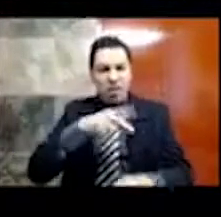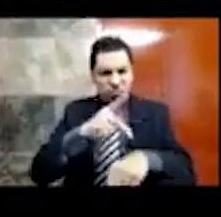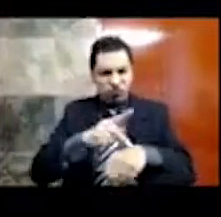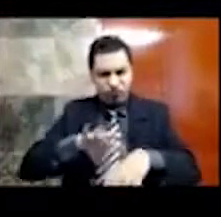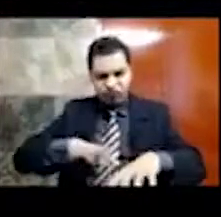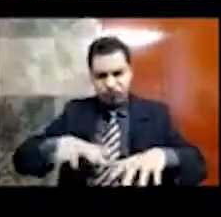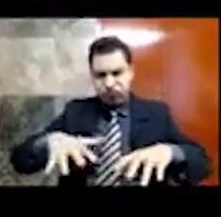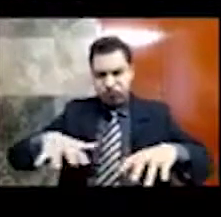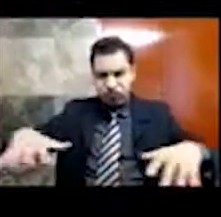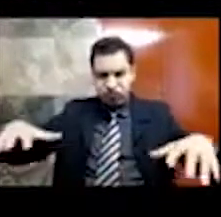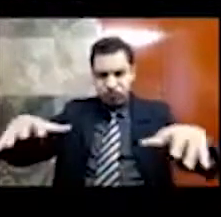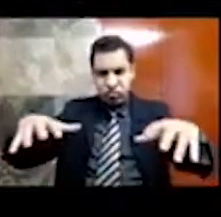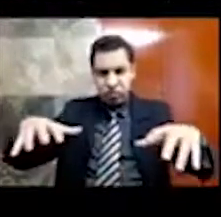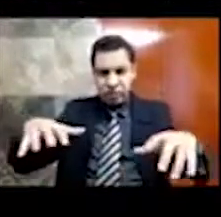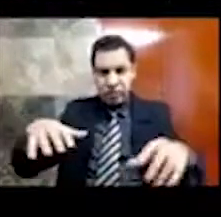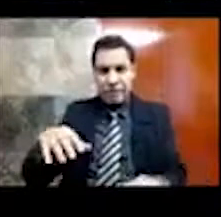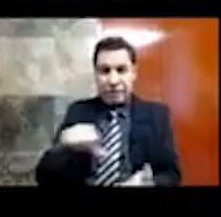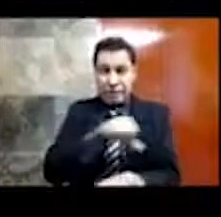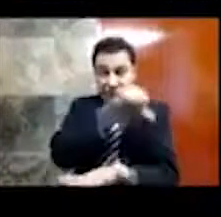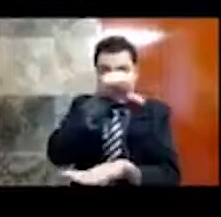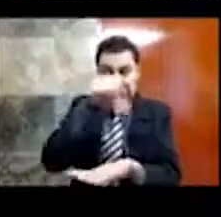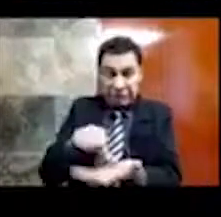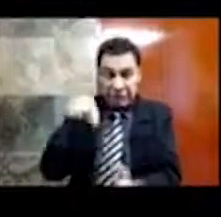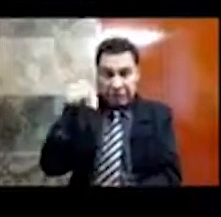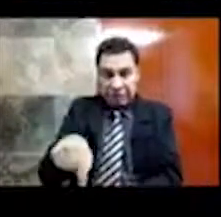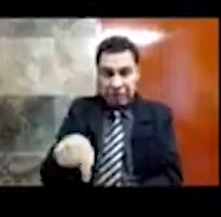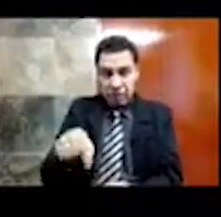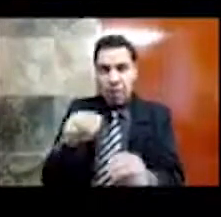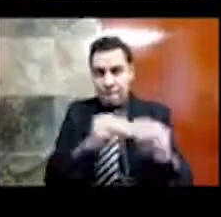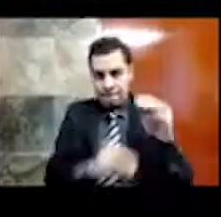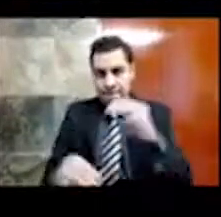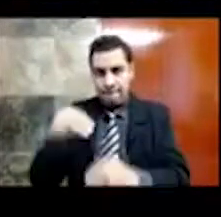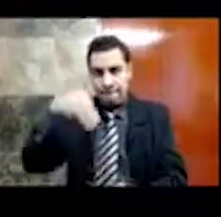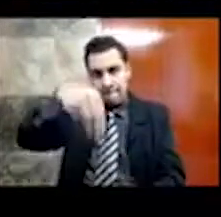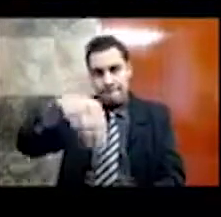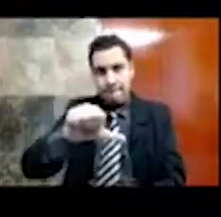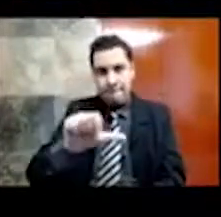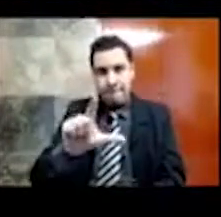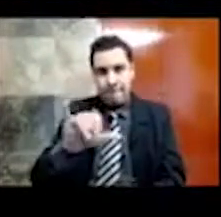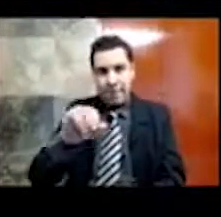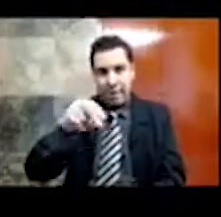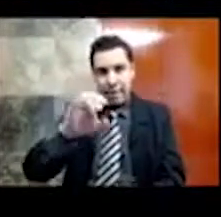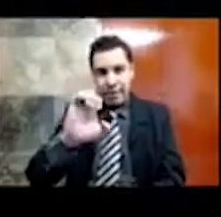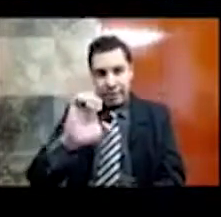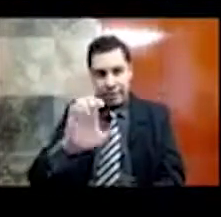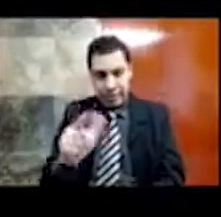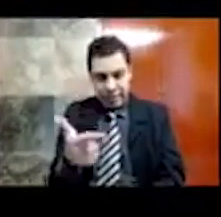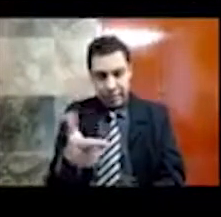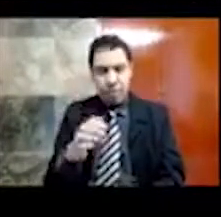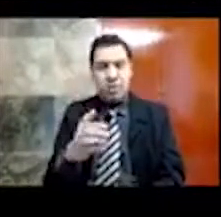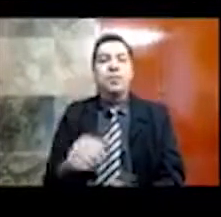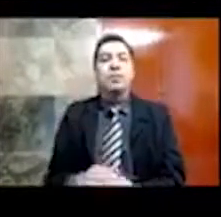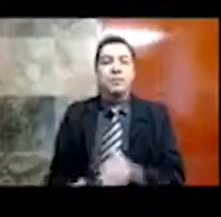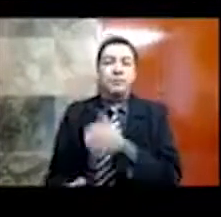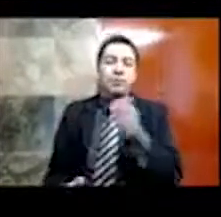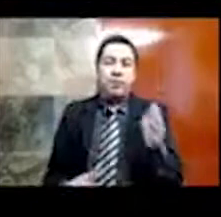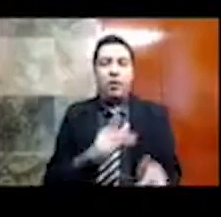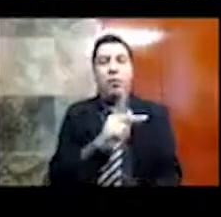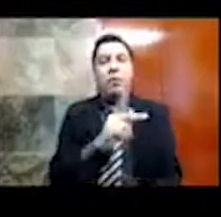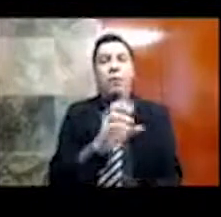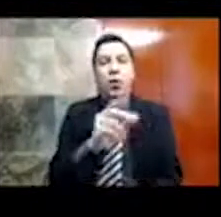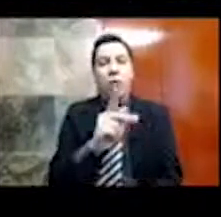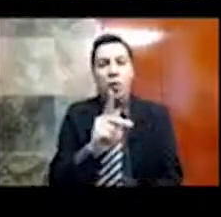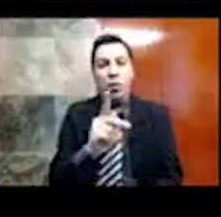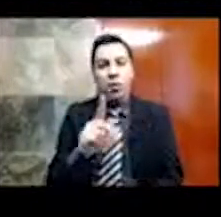la Malinche, es el Matlalcueyet, y a nuestra izquierda está el Popo y el Ixtac, que son las grandes montañas